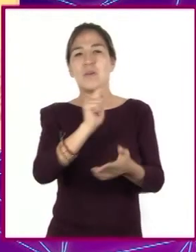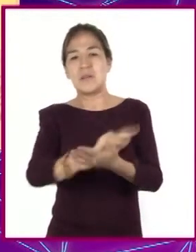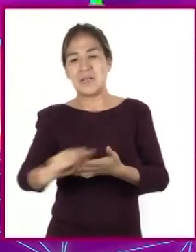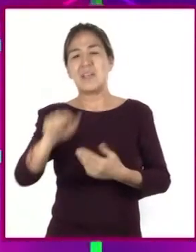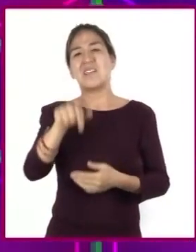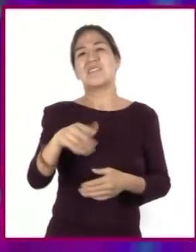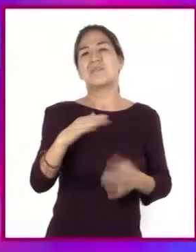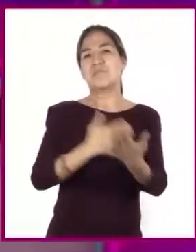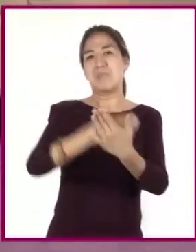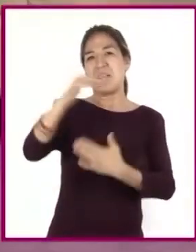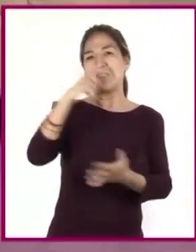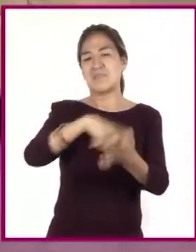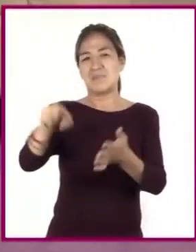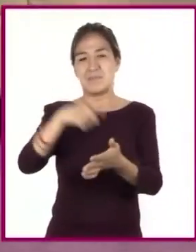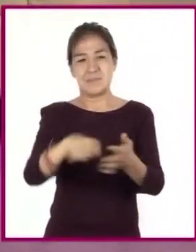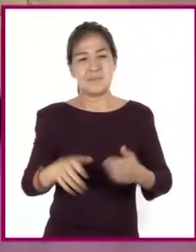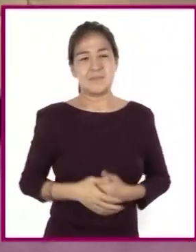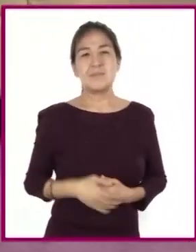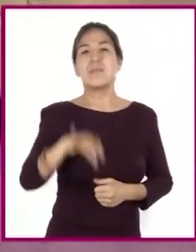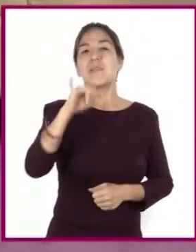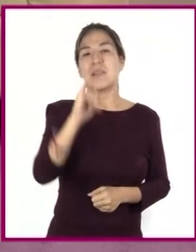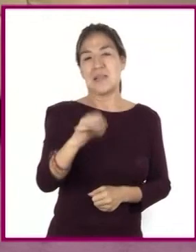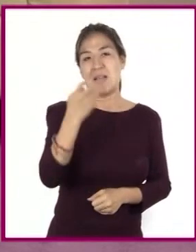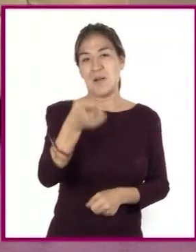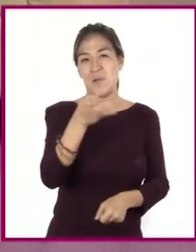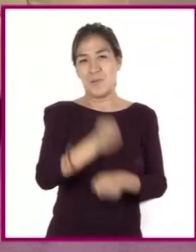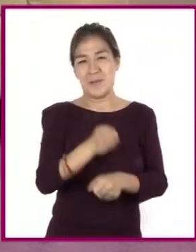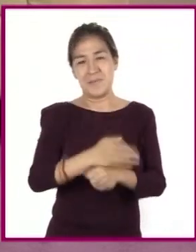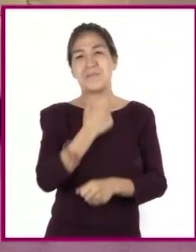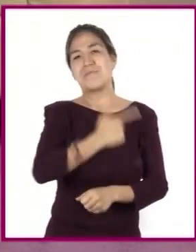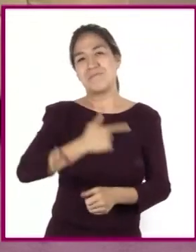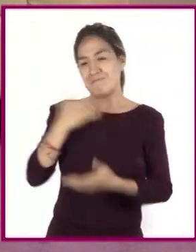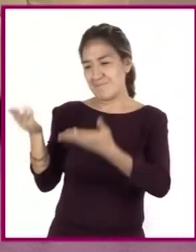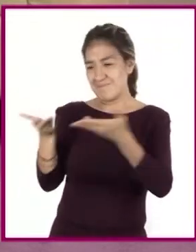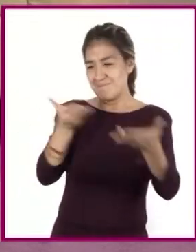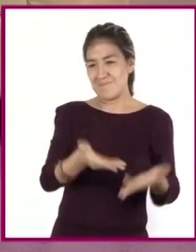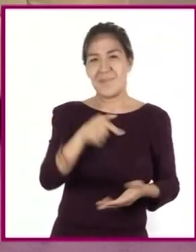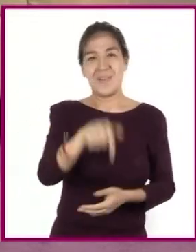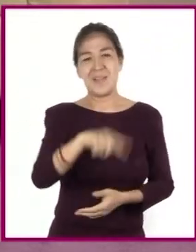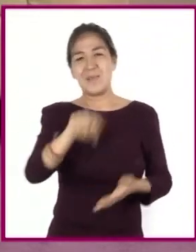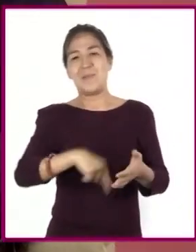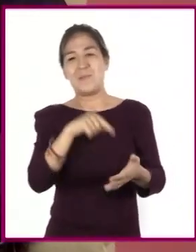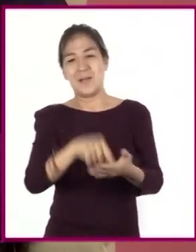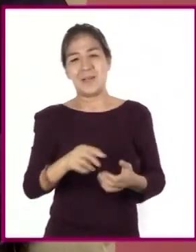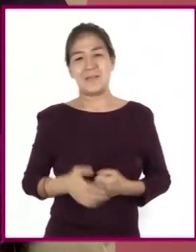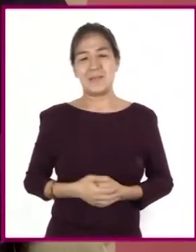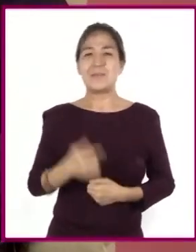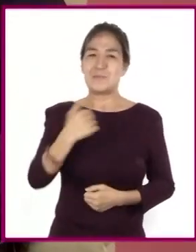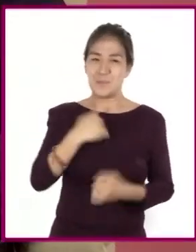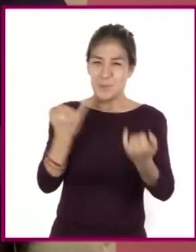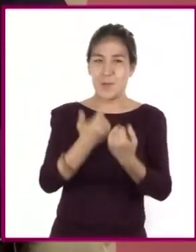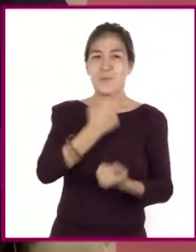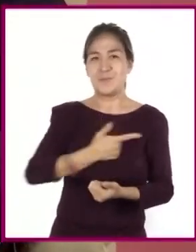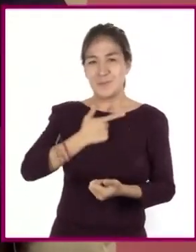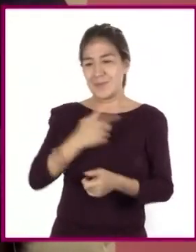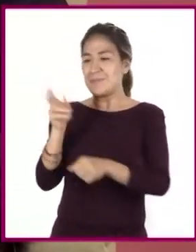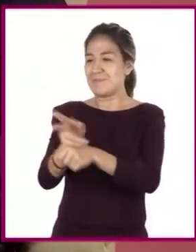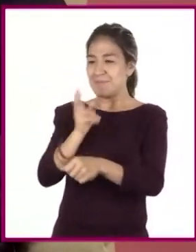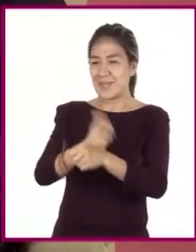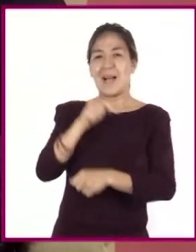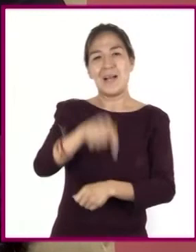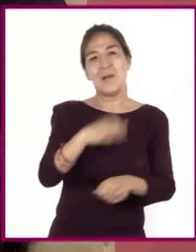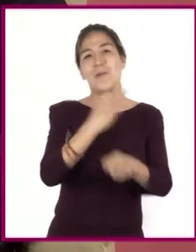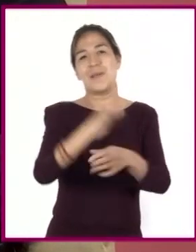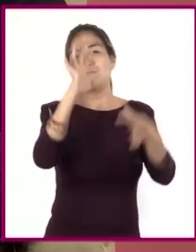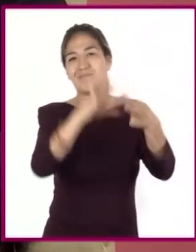compra. Ha sido en verdad un placer contar con su presencia en este espacio. Para mí ha sido un gusto y gracias por generar